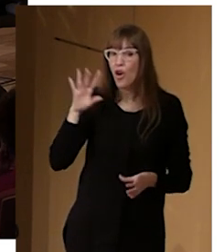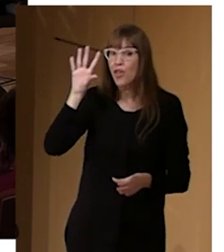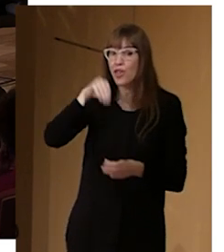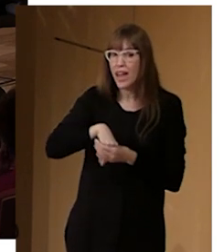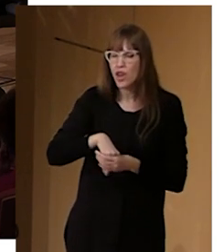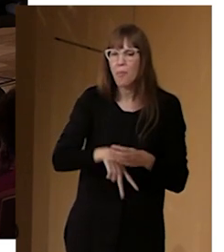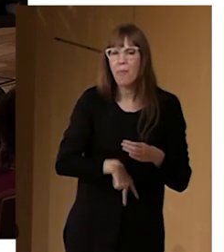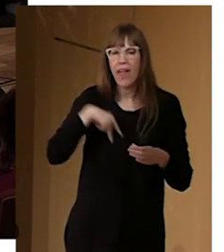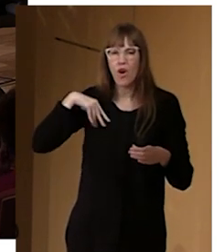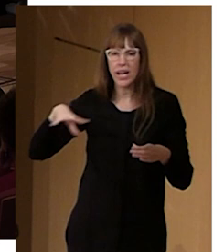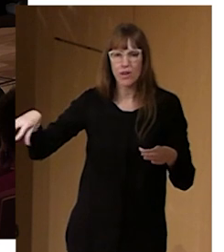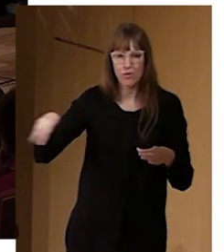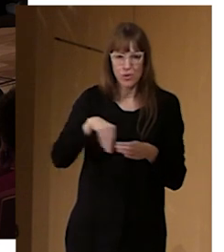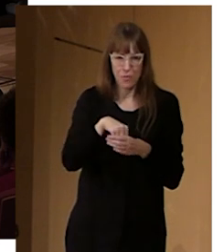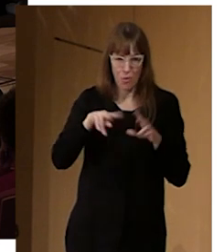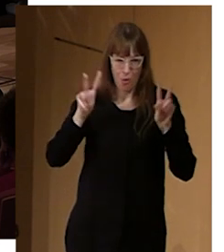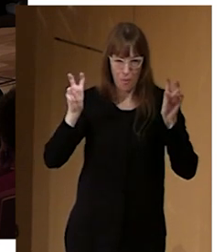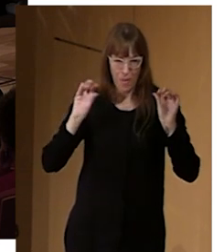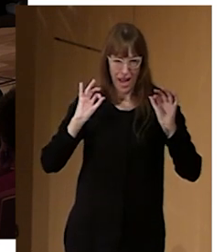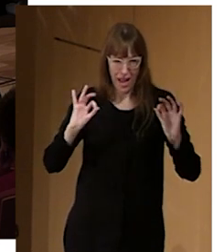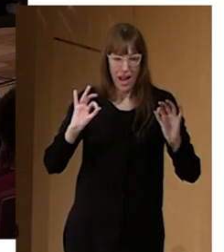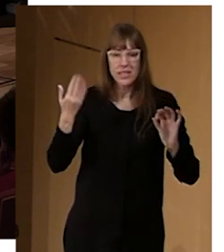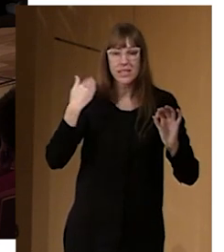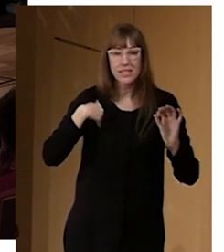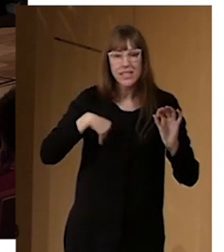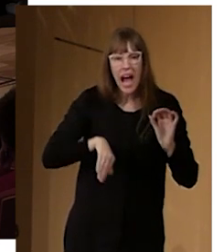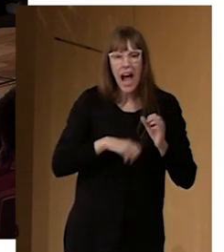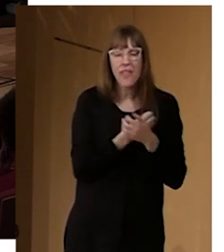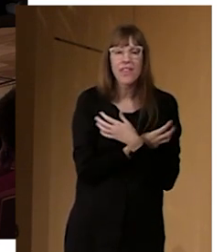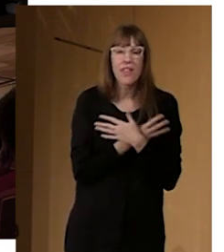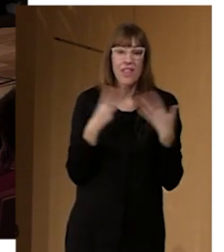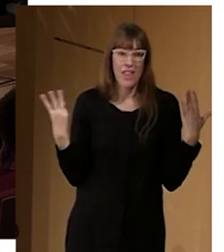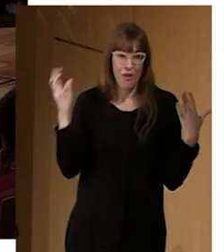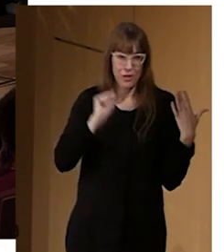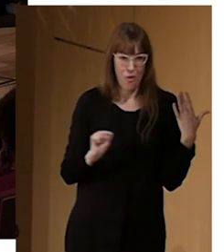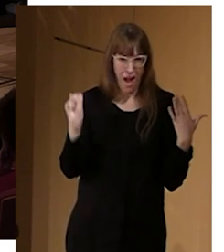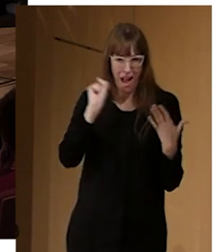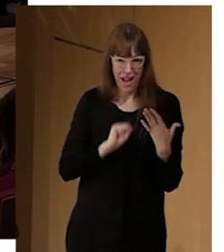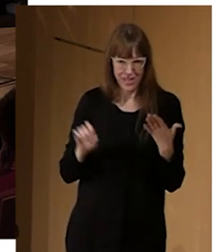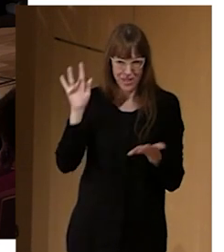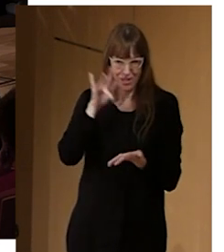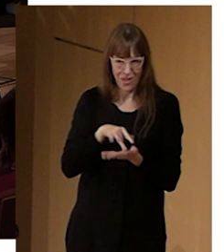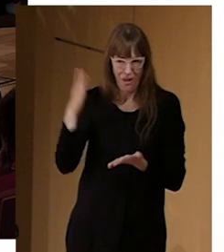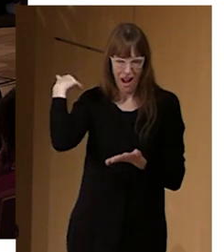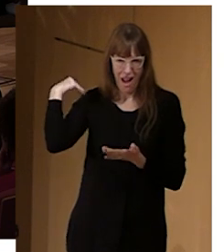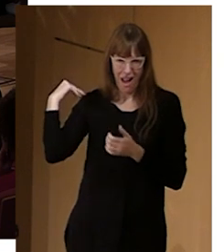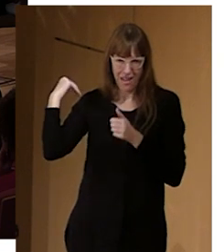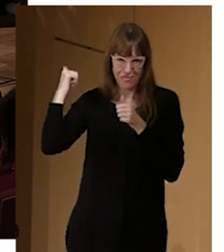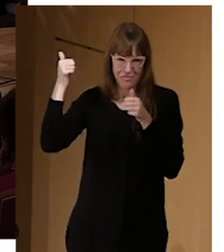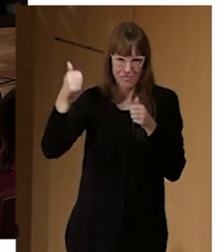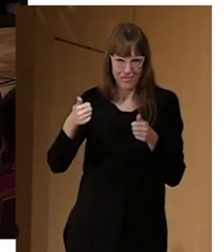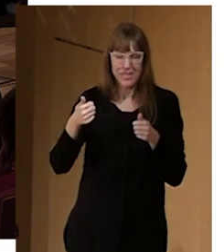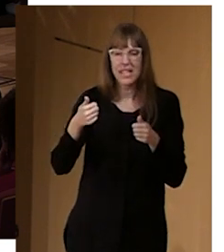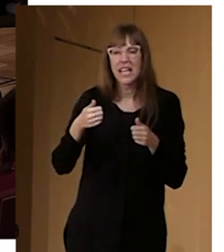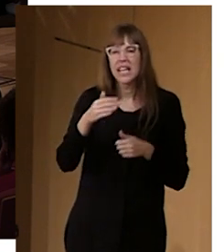Prado inclusivo que lleva ya 18 años funcionando desde bastante tiempo antes incluso de que yo llegar al museo que llevo 7